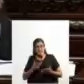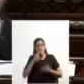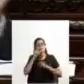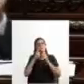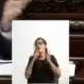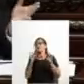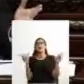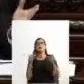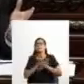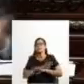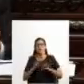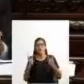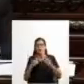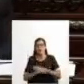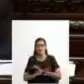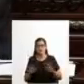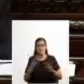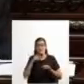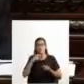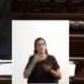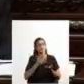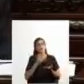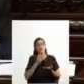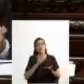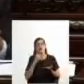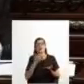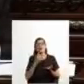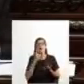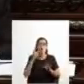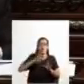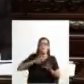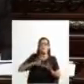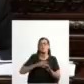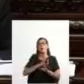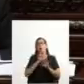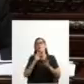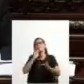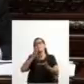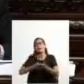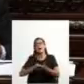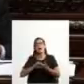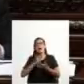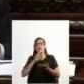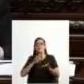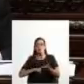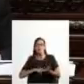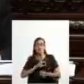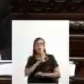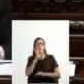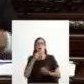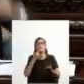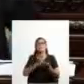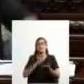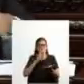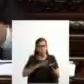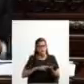dijo basta. Esto es cuando van a echar el cargar el combustible o cuando van a pagar la contribución inmobiliaria o cuando van a pagar